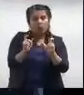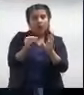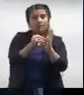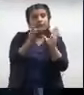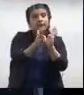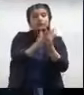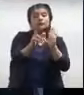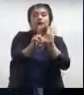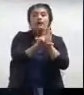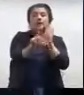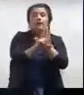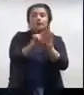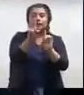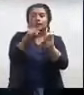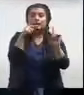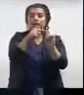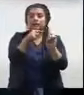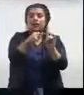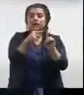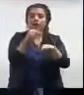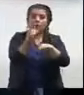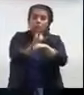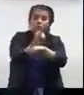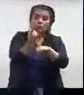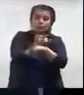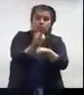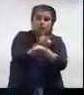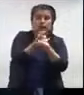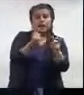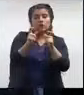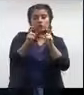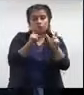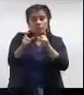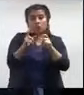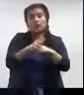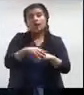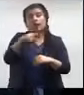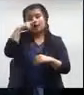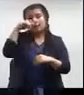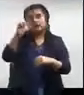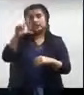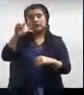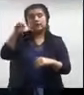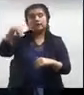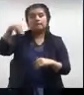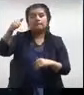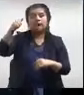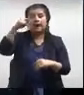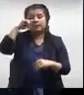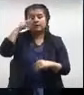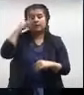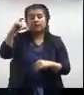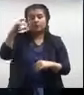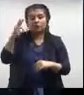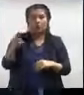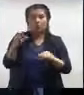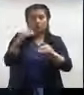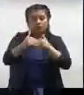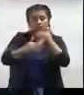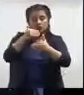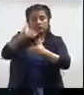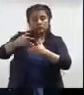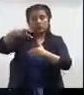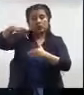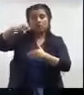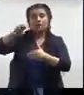la ley de implementación del control telemático en el proceso penal. Acuerdo Gubernativo